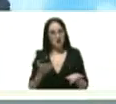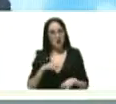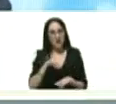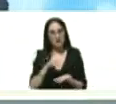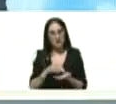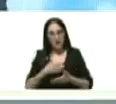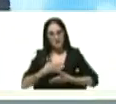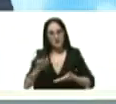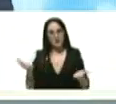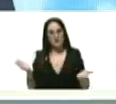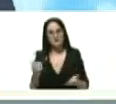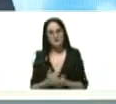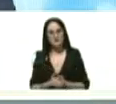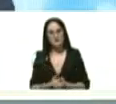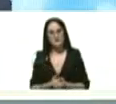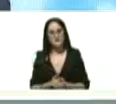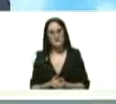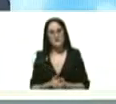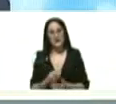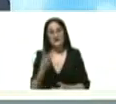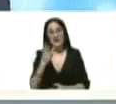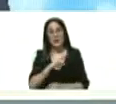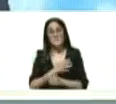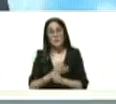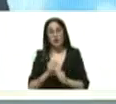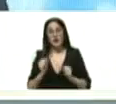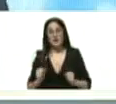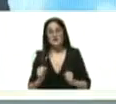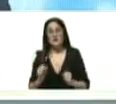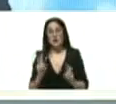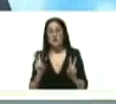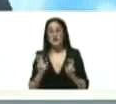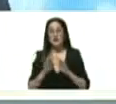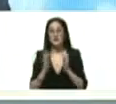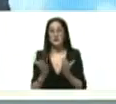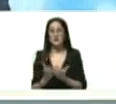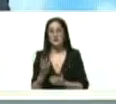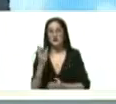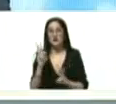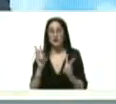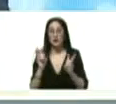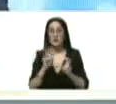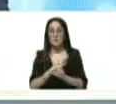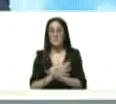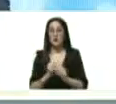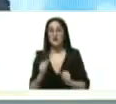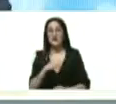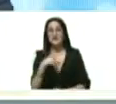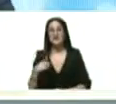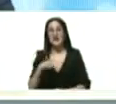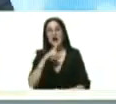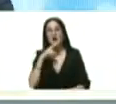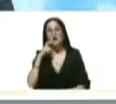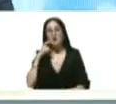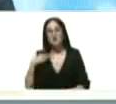nacionales. Nada más para hablar de tres potencias nuevas del mundo, las tres nuevas potencias, China, Rusia e